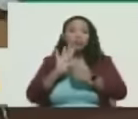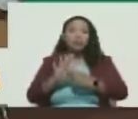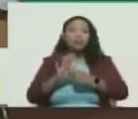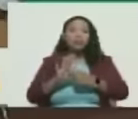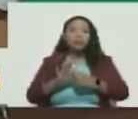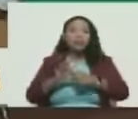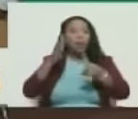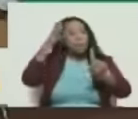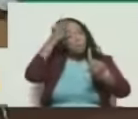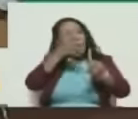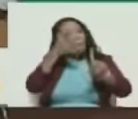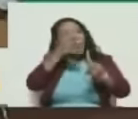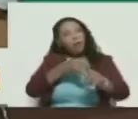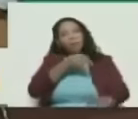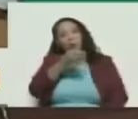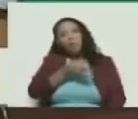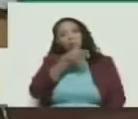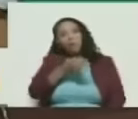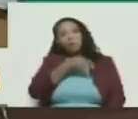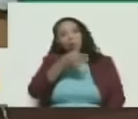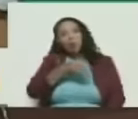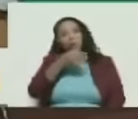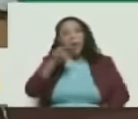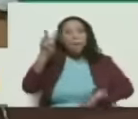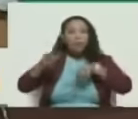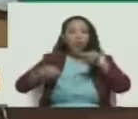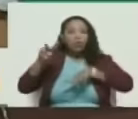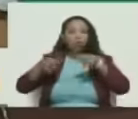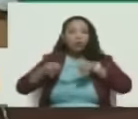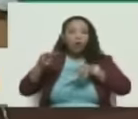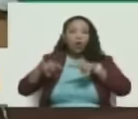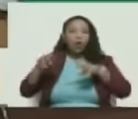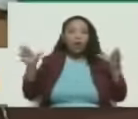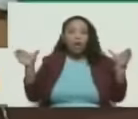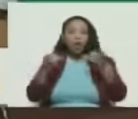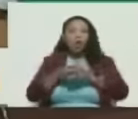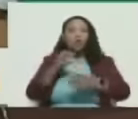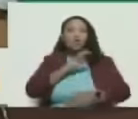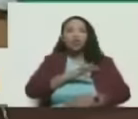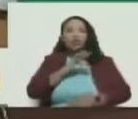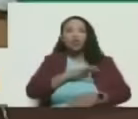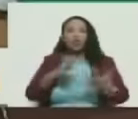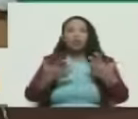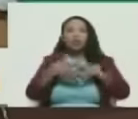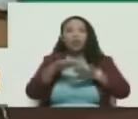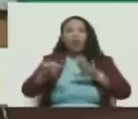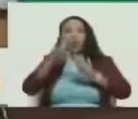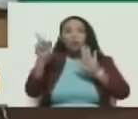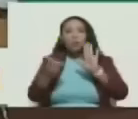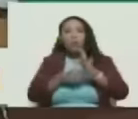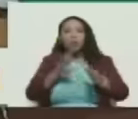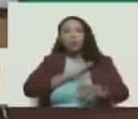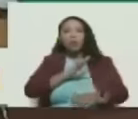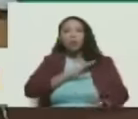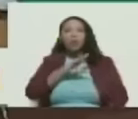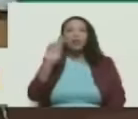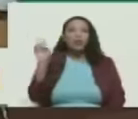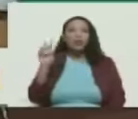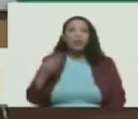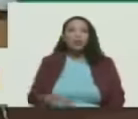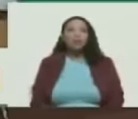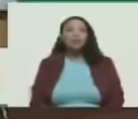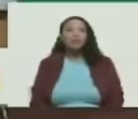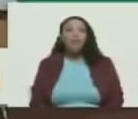clase, en este gran espacio que será la conferencia por la soberanía y la integridad territorial. Luego, bueno, a partir